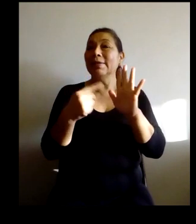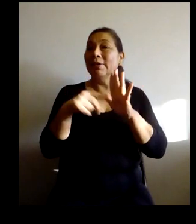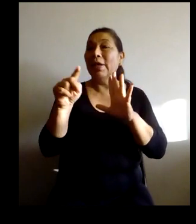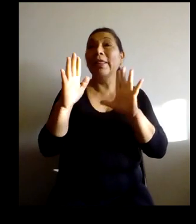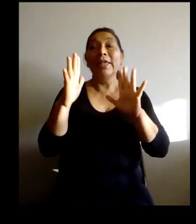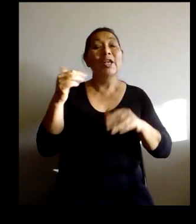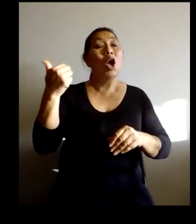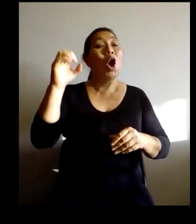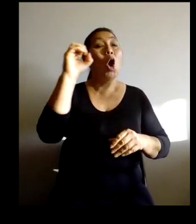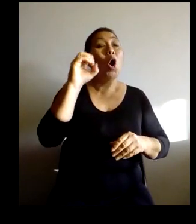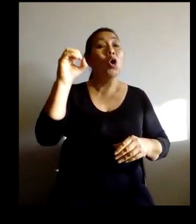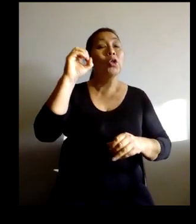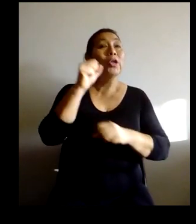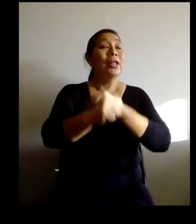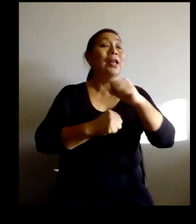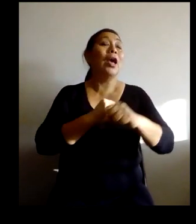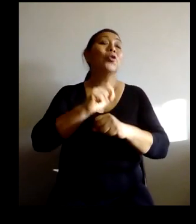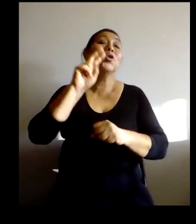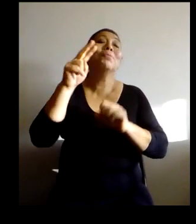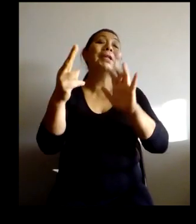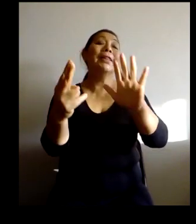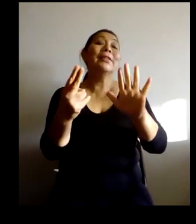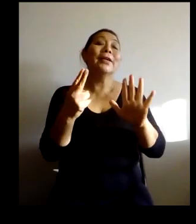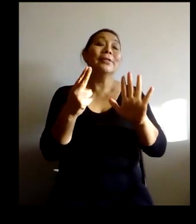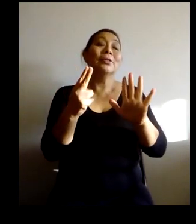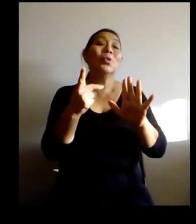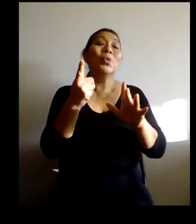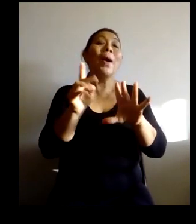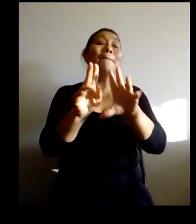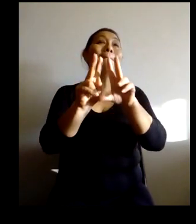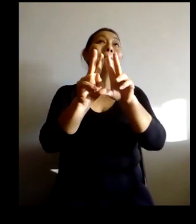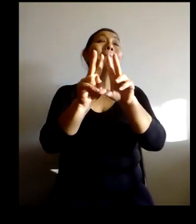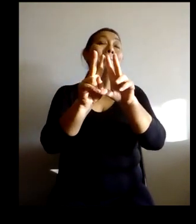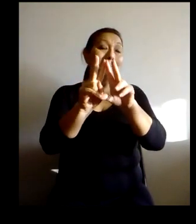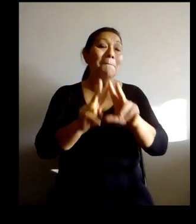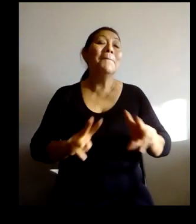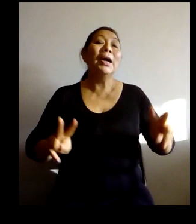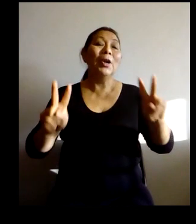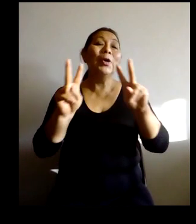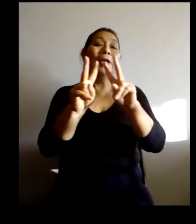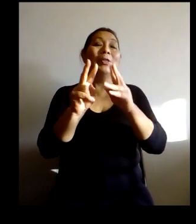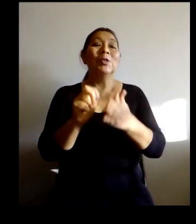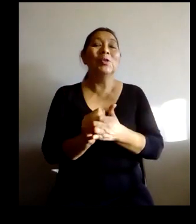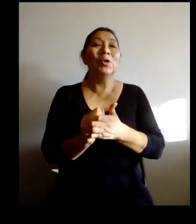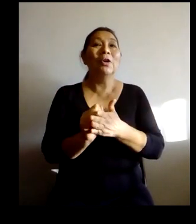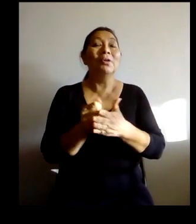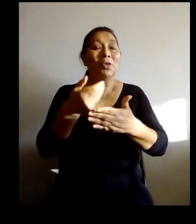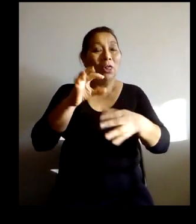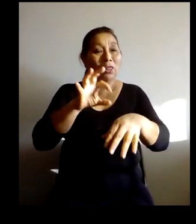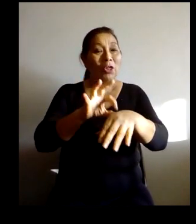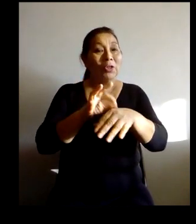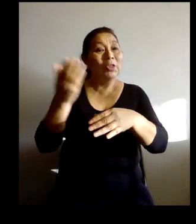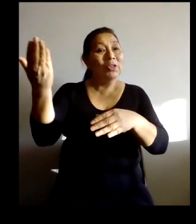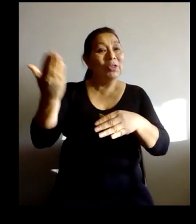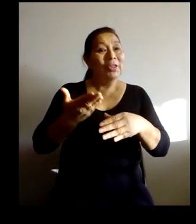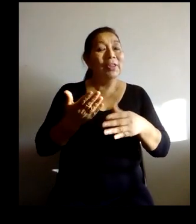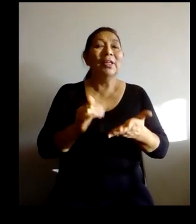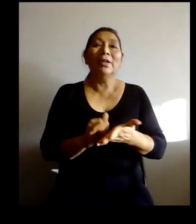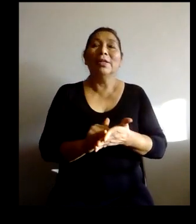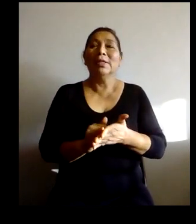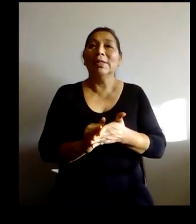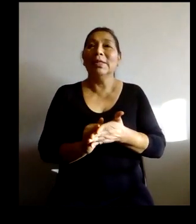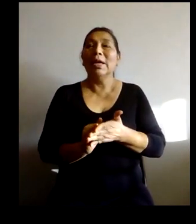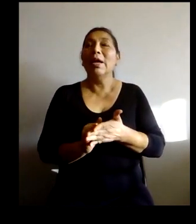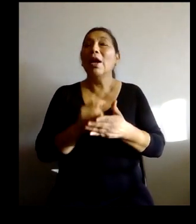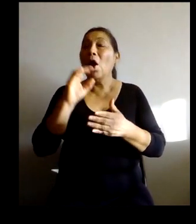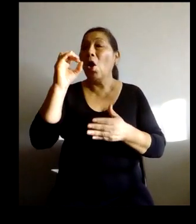01802-2017, emitido el 10 de octubre del 2017, en el cual también se hace una valoración de una ficha médica ocupacional. Este